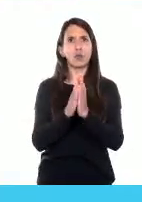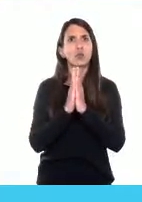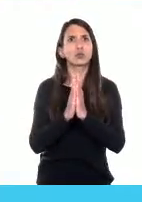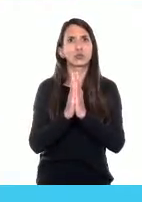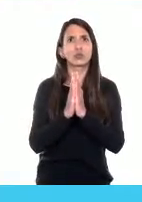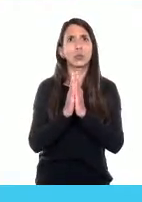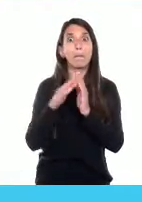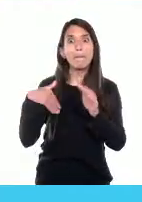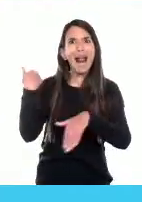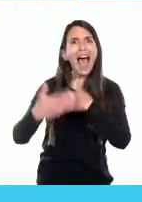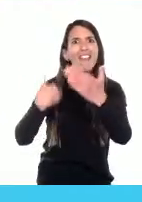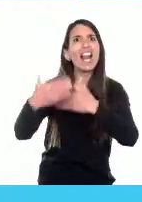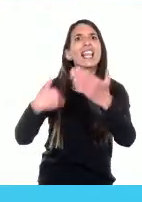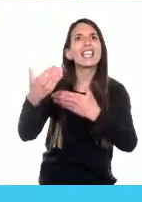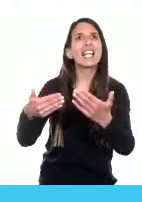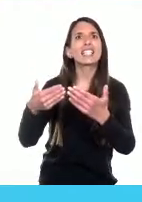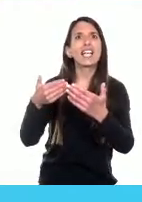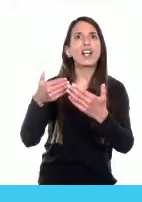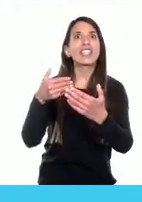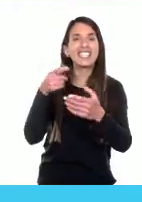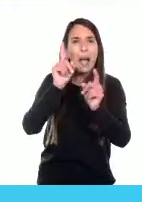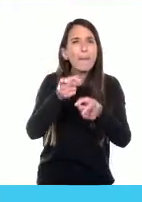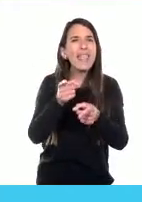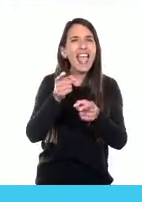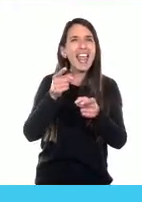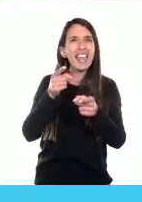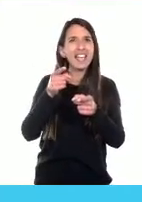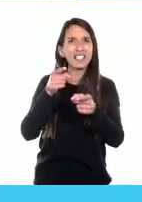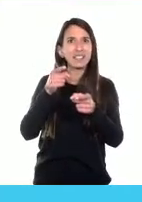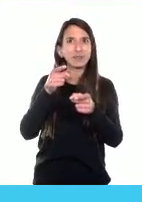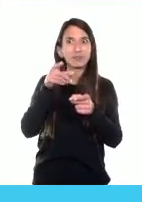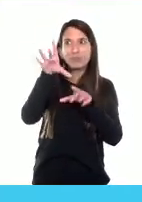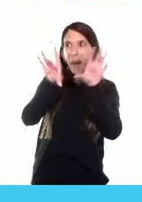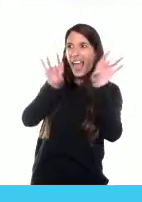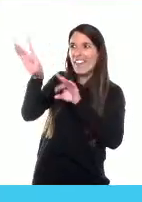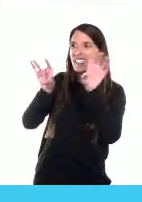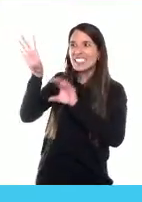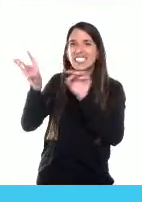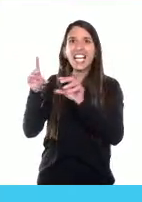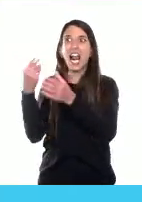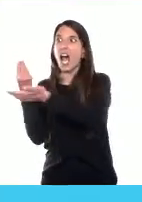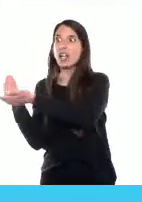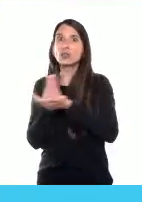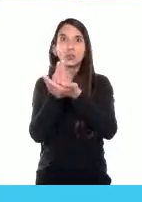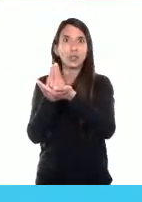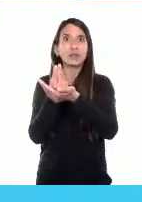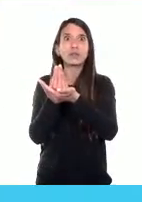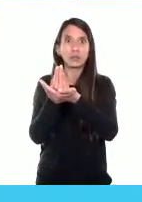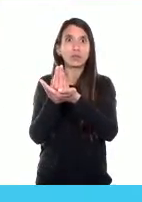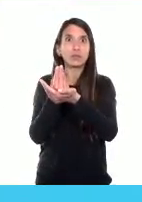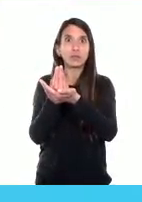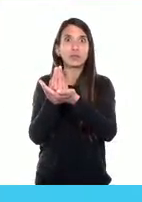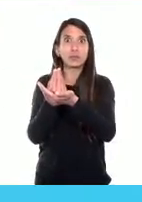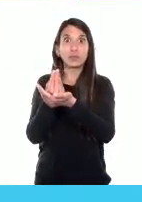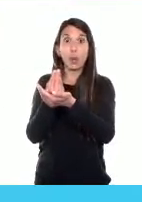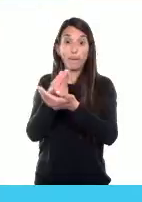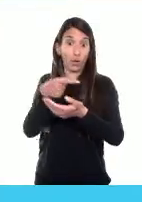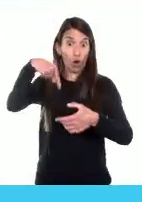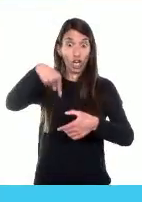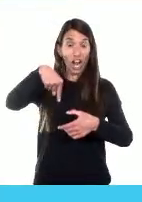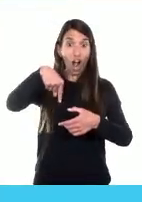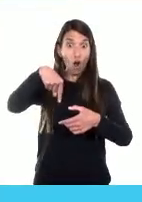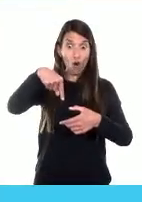esto adelantar también la designación de las autoridades de mesa, que por el cronograma electoral